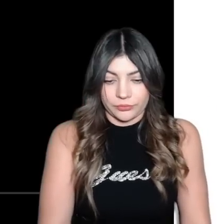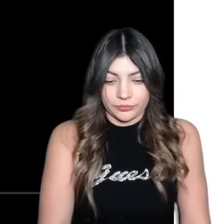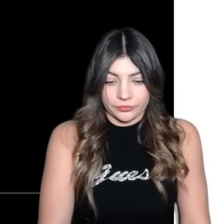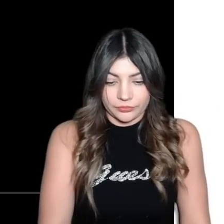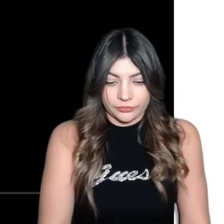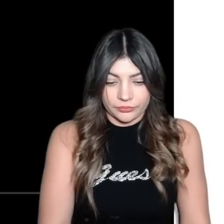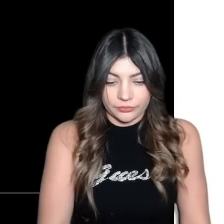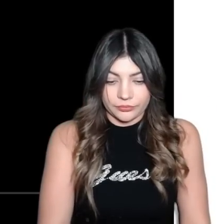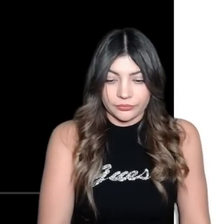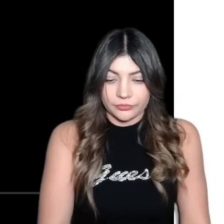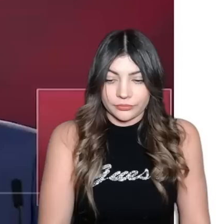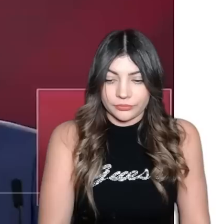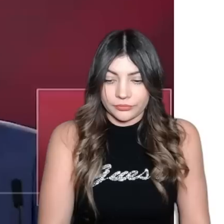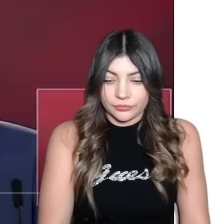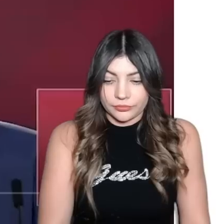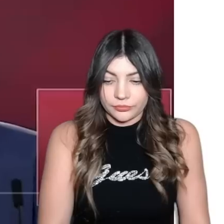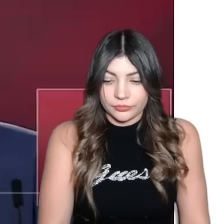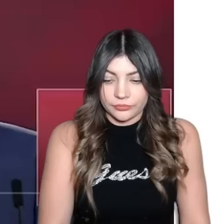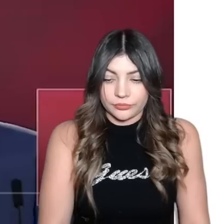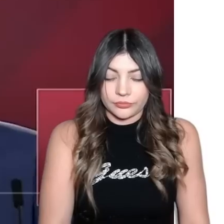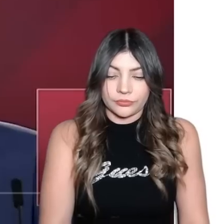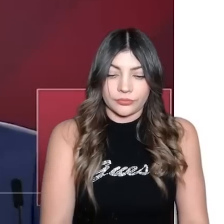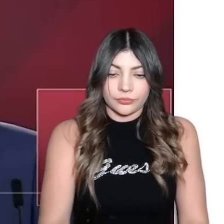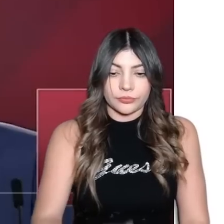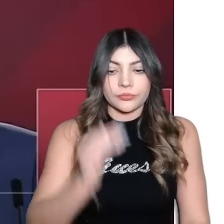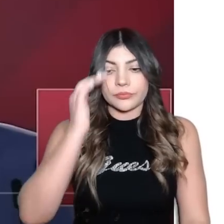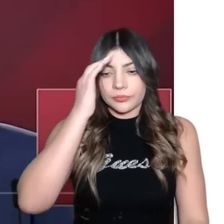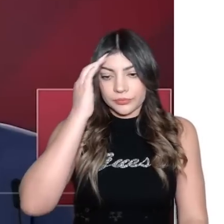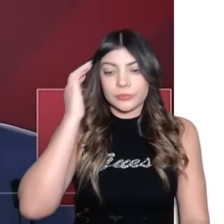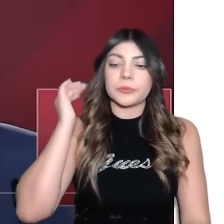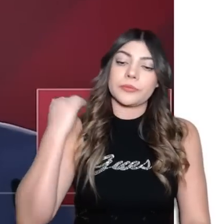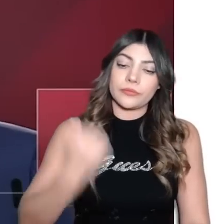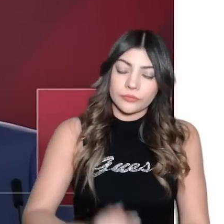comentarios. Estoy haciendo una consulta